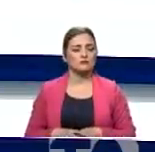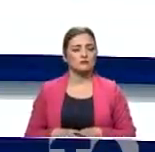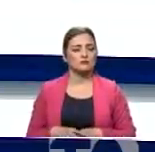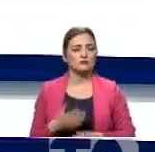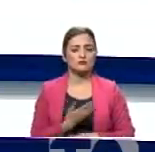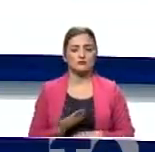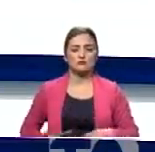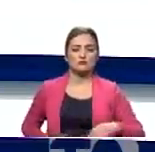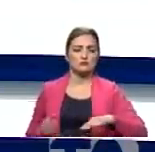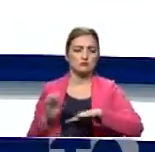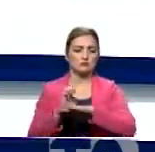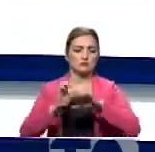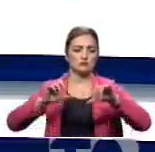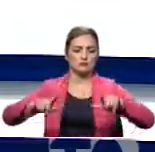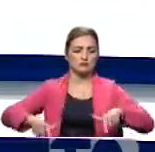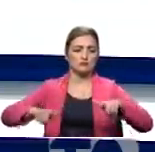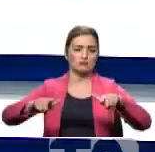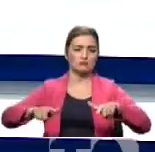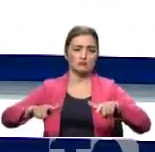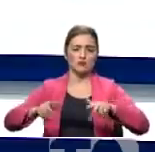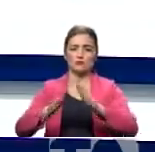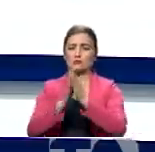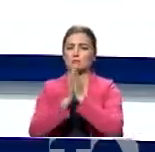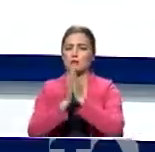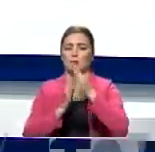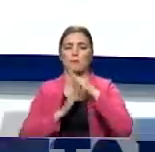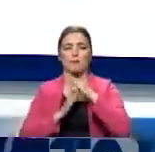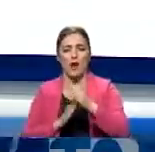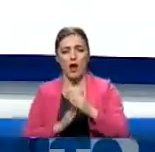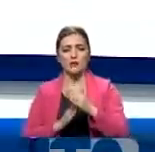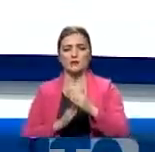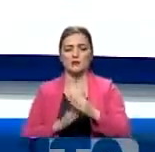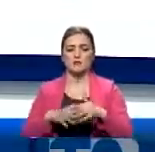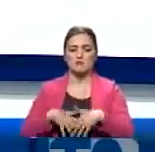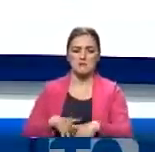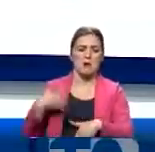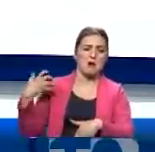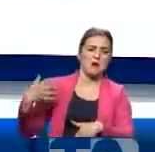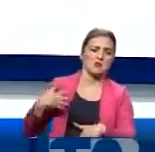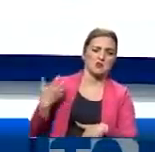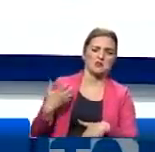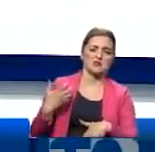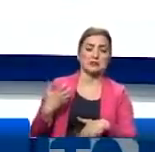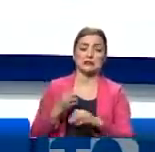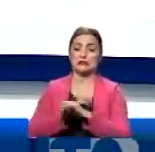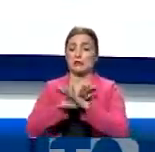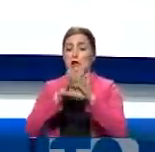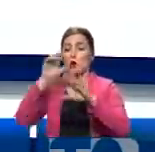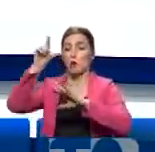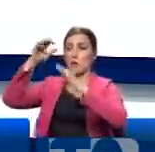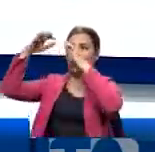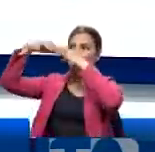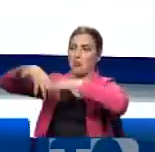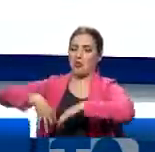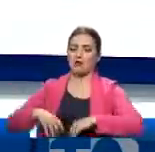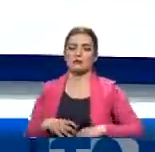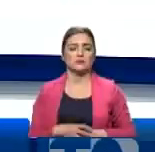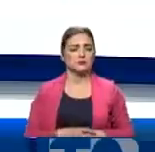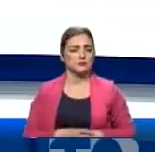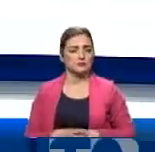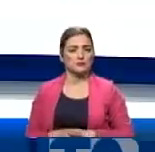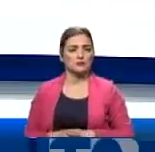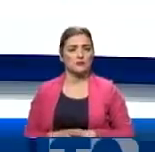presidente de la República, Lenín Moreno, hizo un llamado a la paz y calificó la jornada como un claro intento de desestabilización.